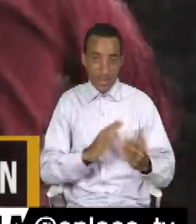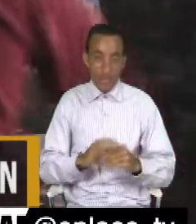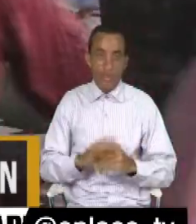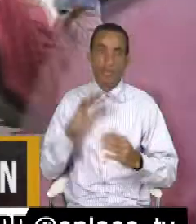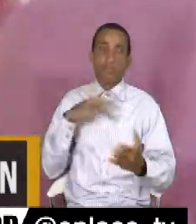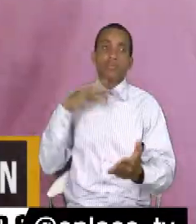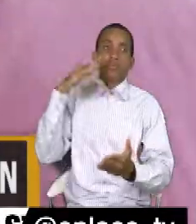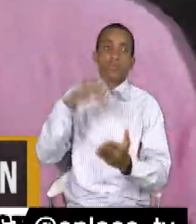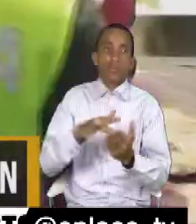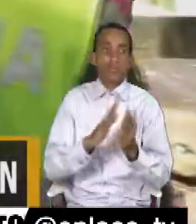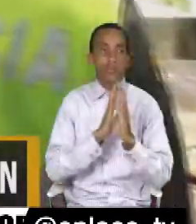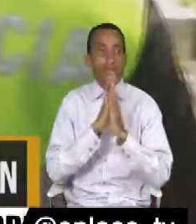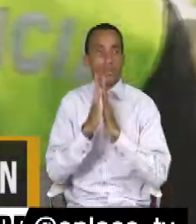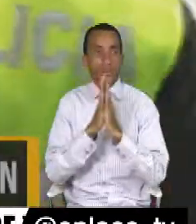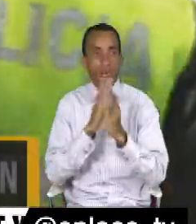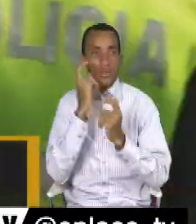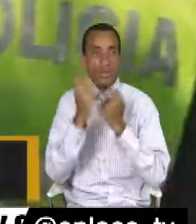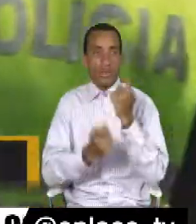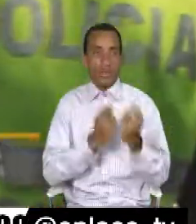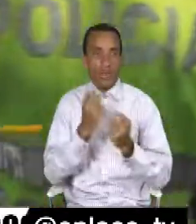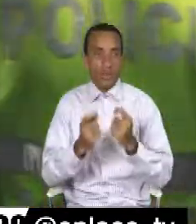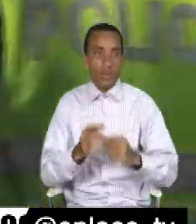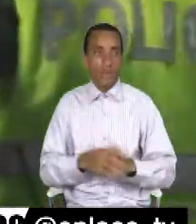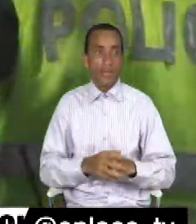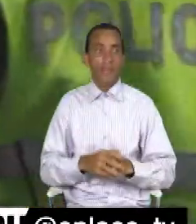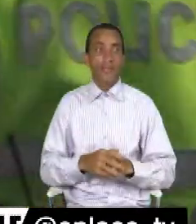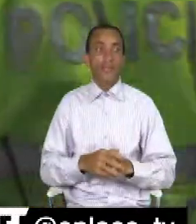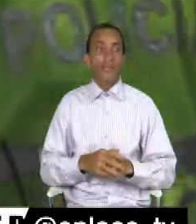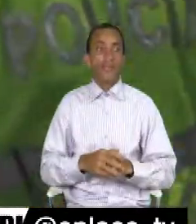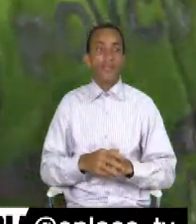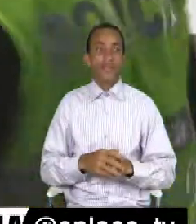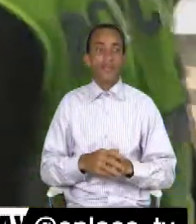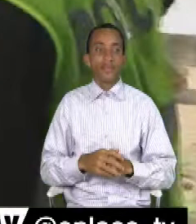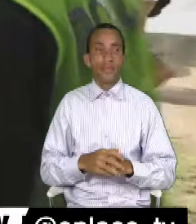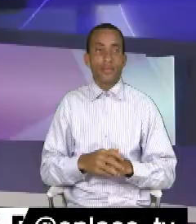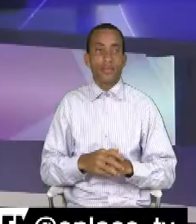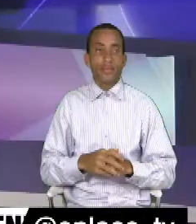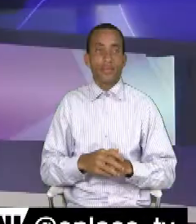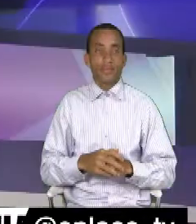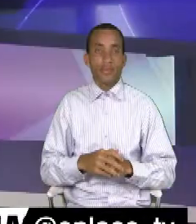del puerto petrolero y al hogar El Peregrino, que alberga a adultos mayores.